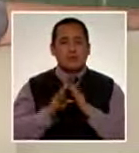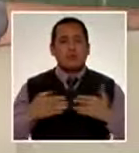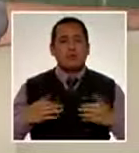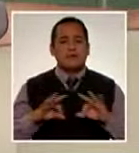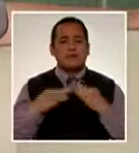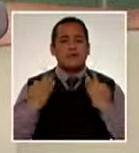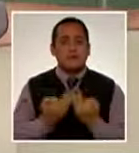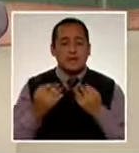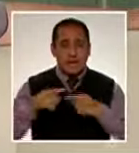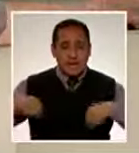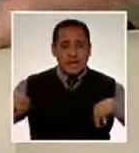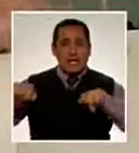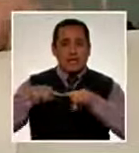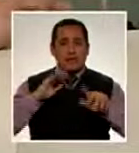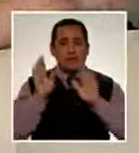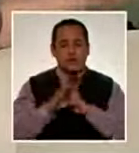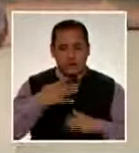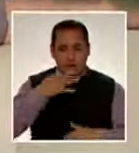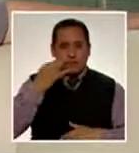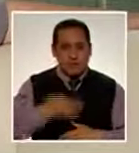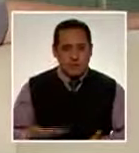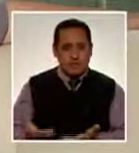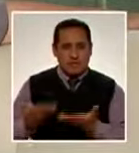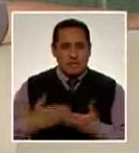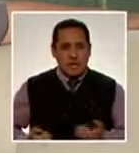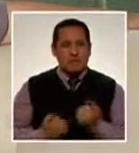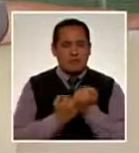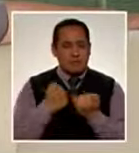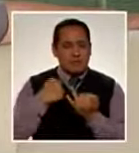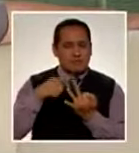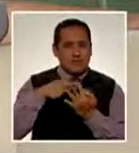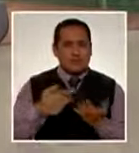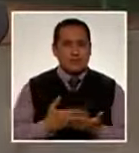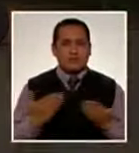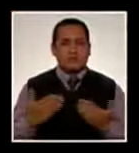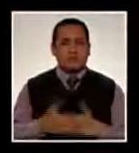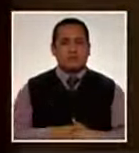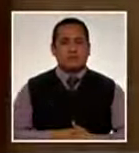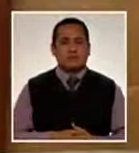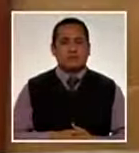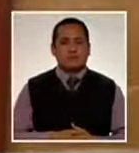mi familia. Ellos son los que en realidad me impulsan en todo sentido.